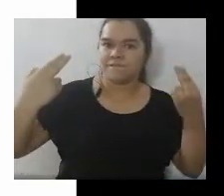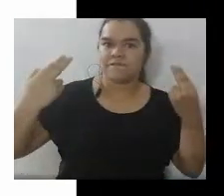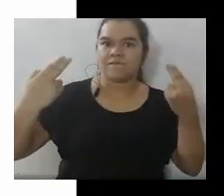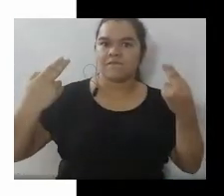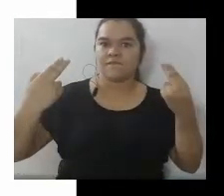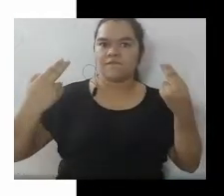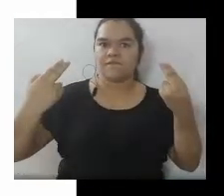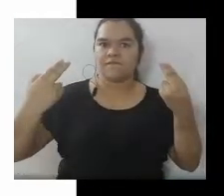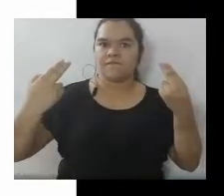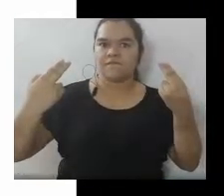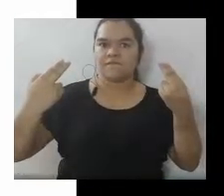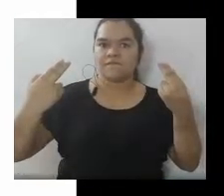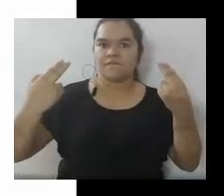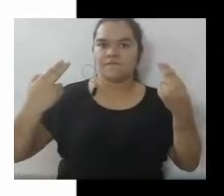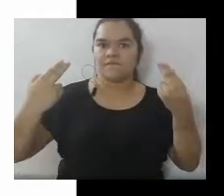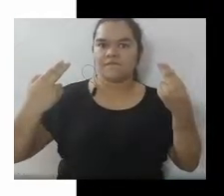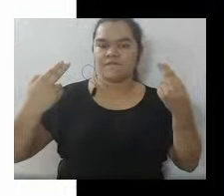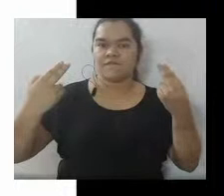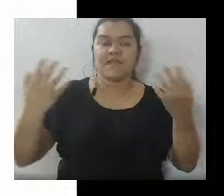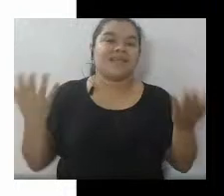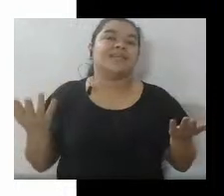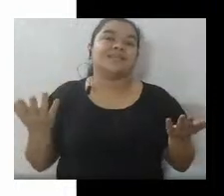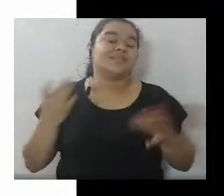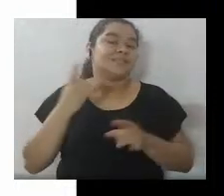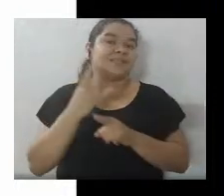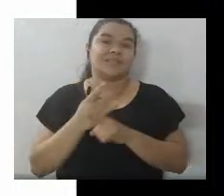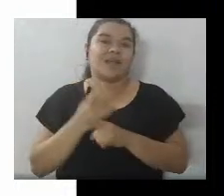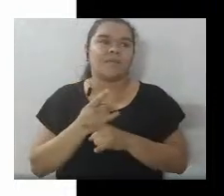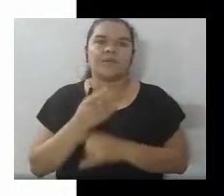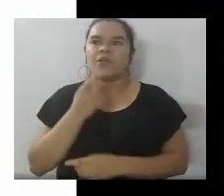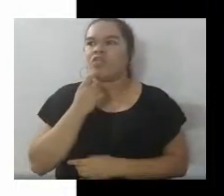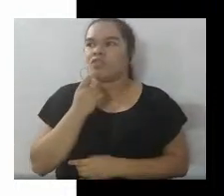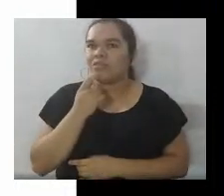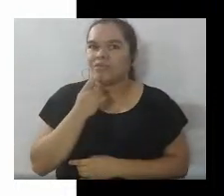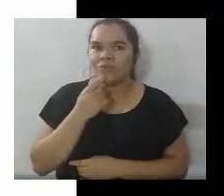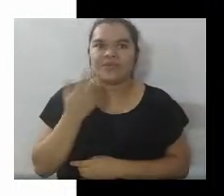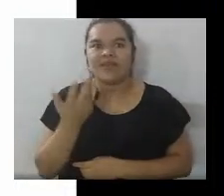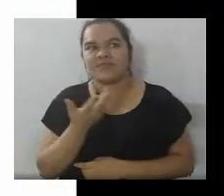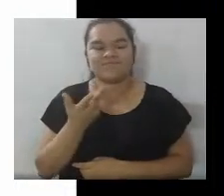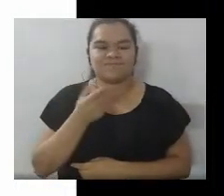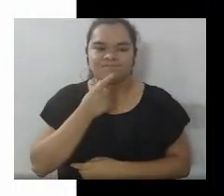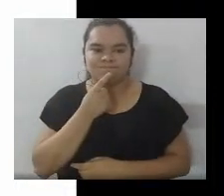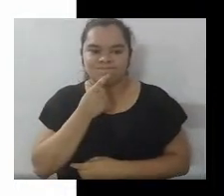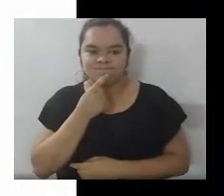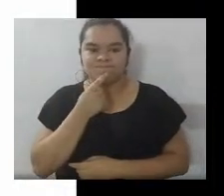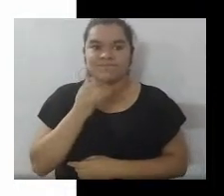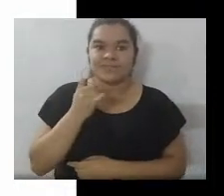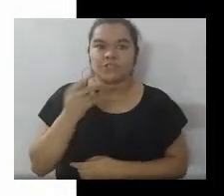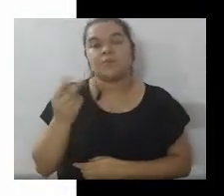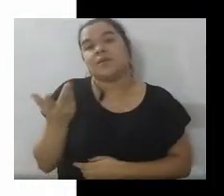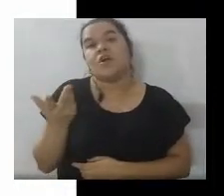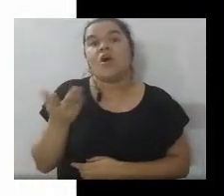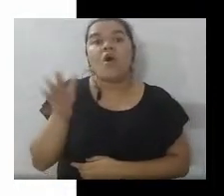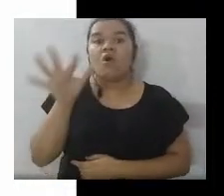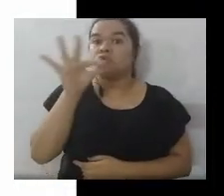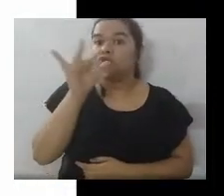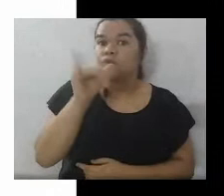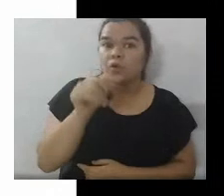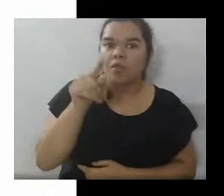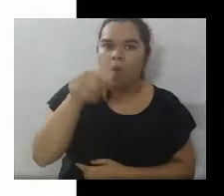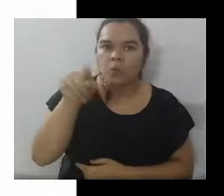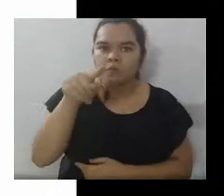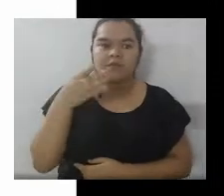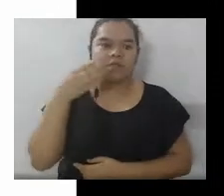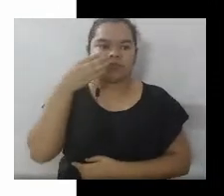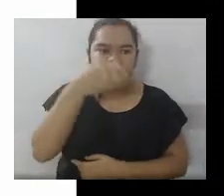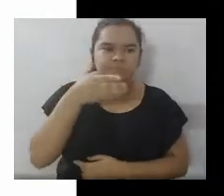Y bueno, las dudas quedan, obviamente, ¿no? Pero que yo creo que con la actividad diaria, con las actividades que nos